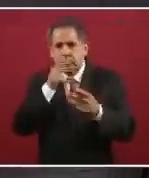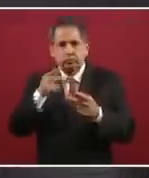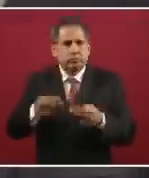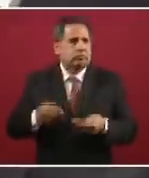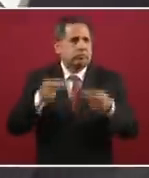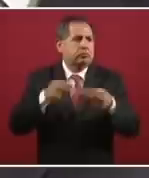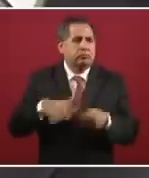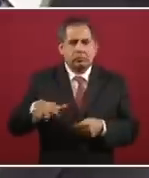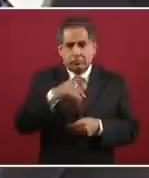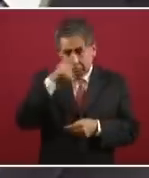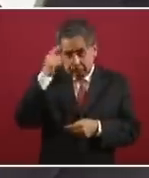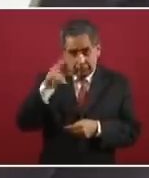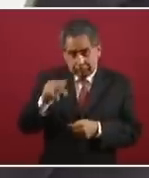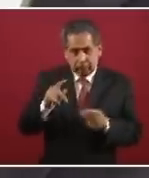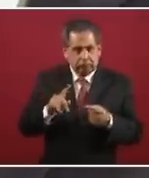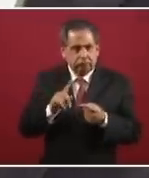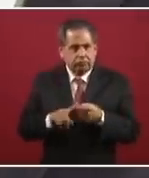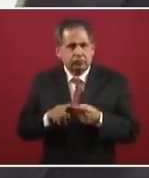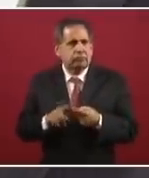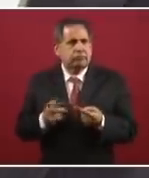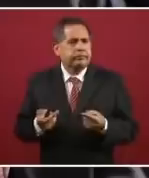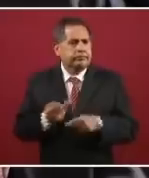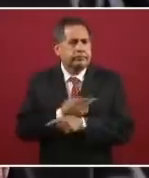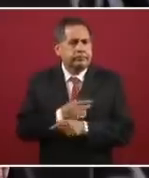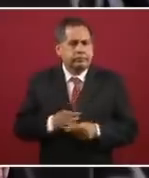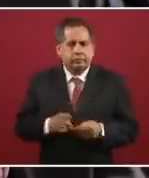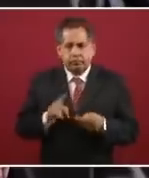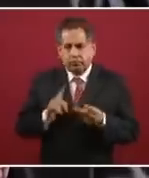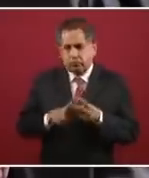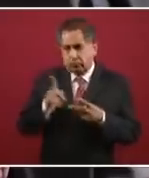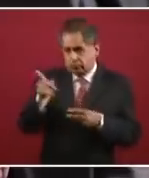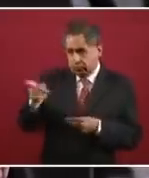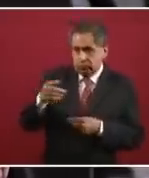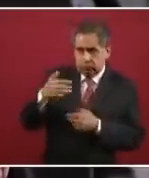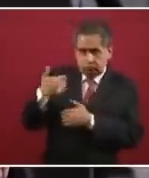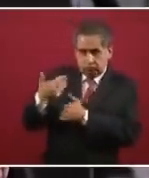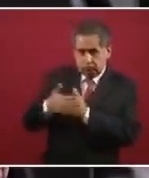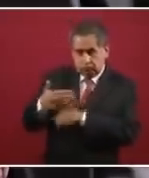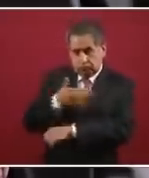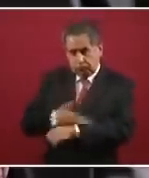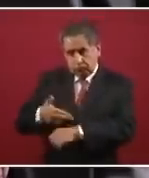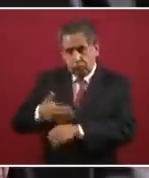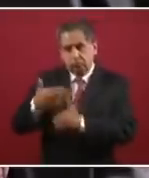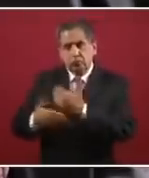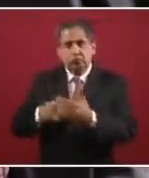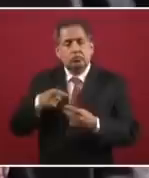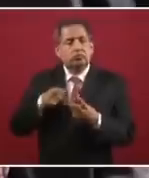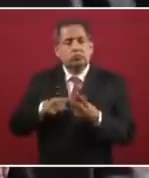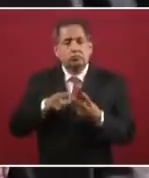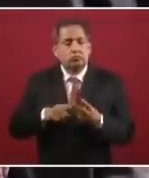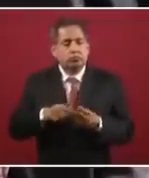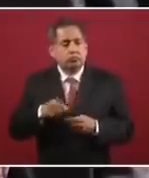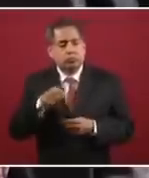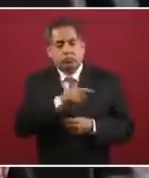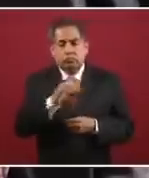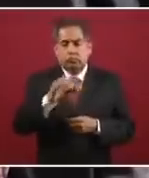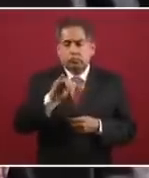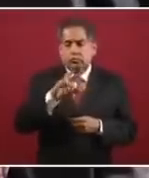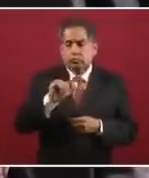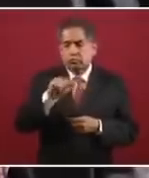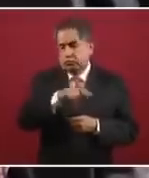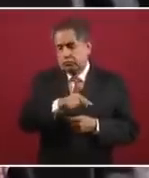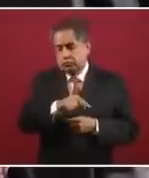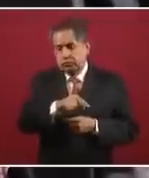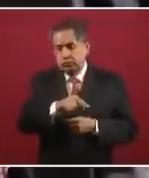venta tan fácilmente, y si usted va a proceder contra estos civiles, que no pueden haber sido más